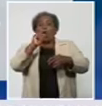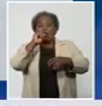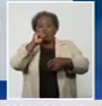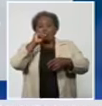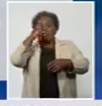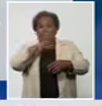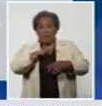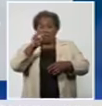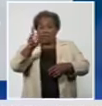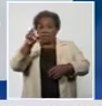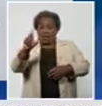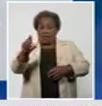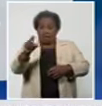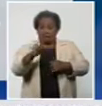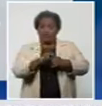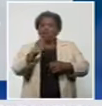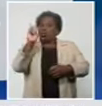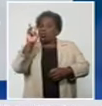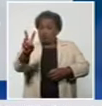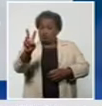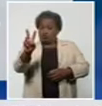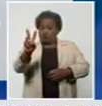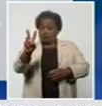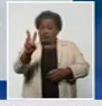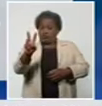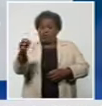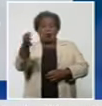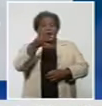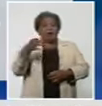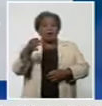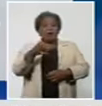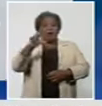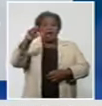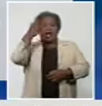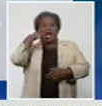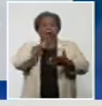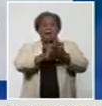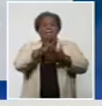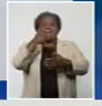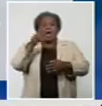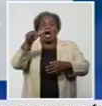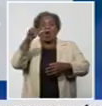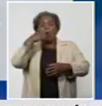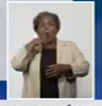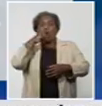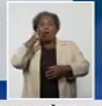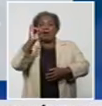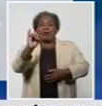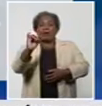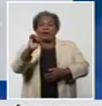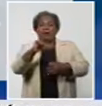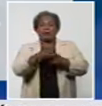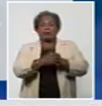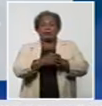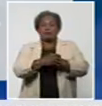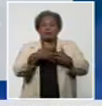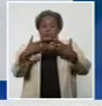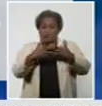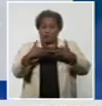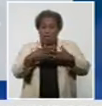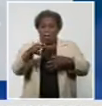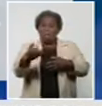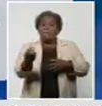Clara, los dos pertenecen al municipio Camajuaní, relacionados con el evento que se trabaja en esta